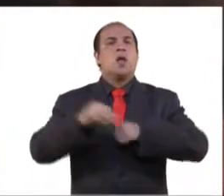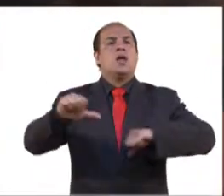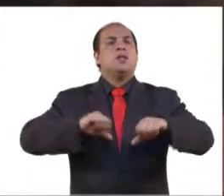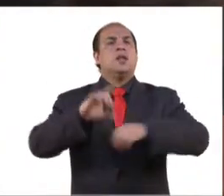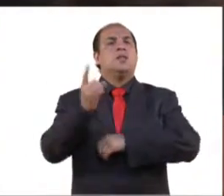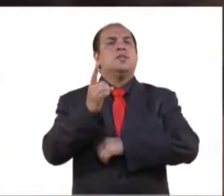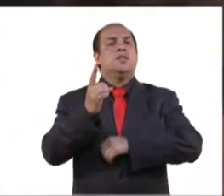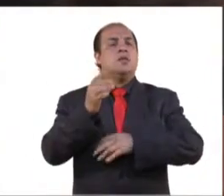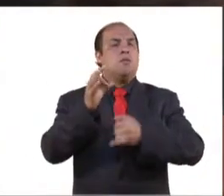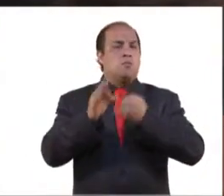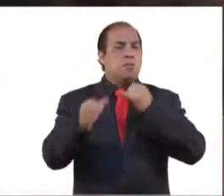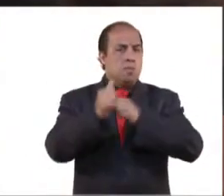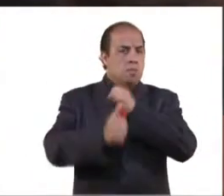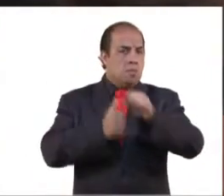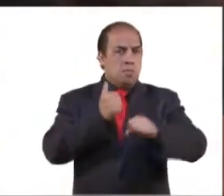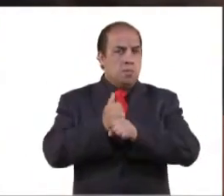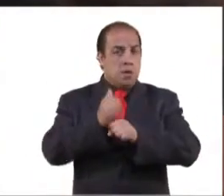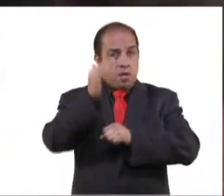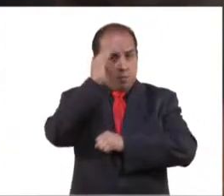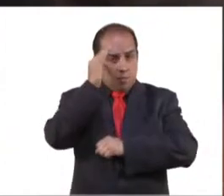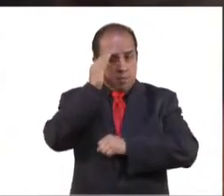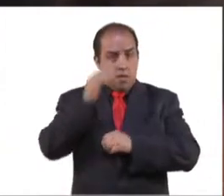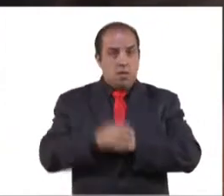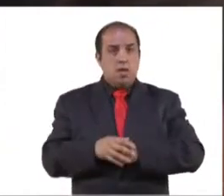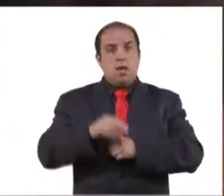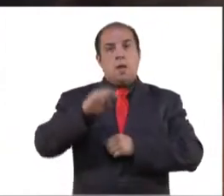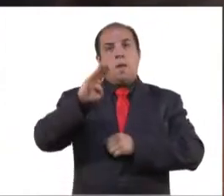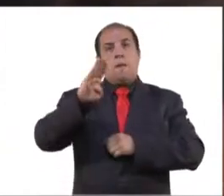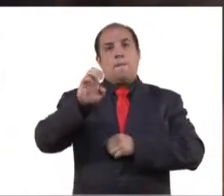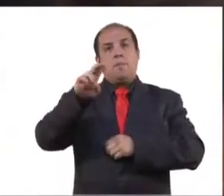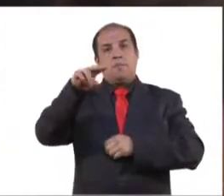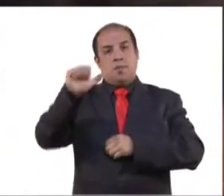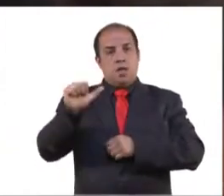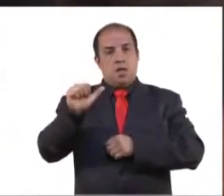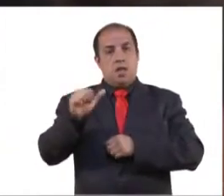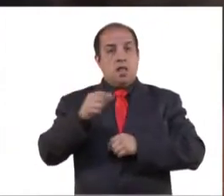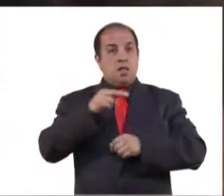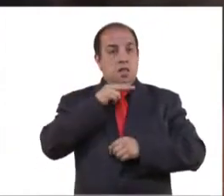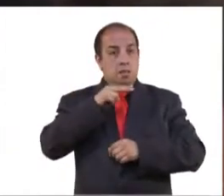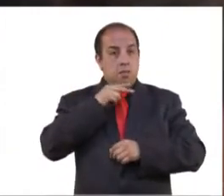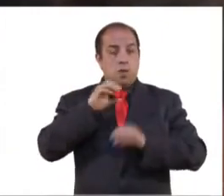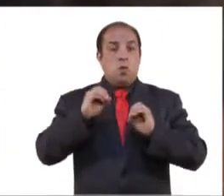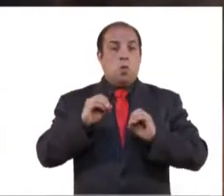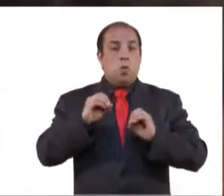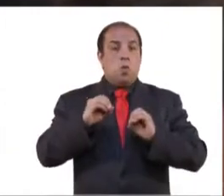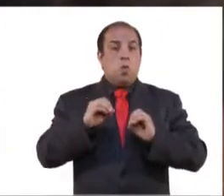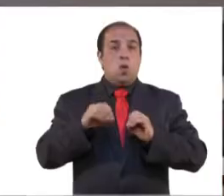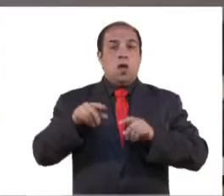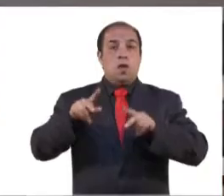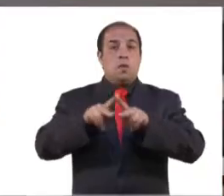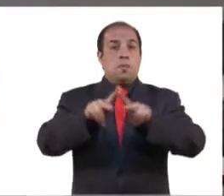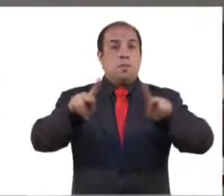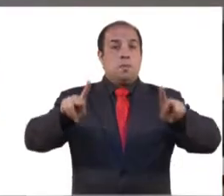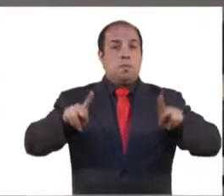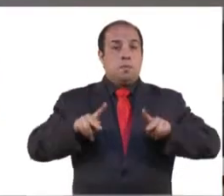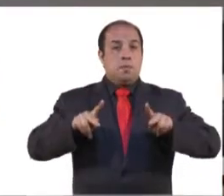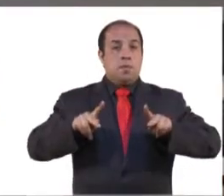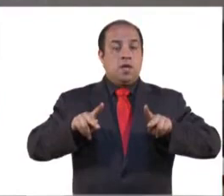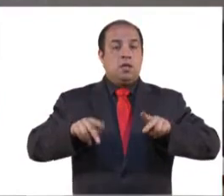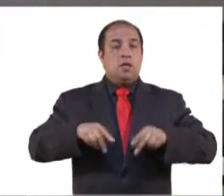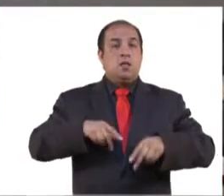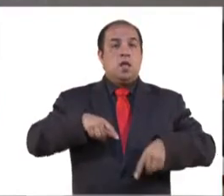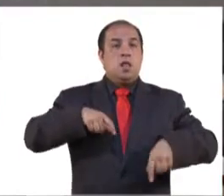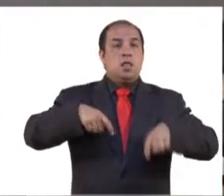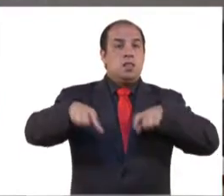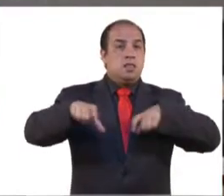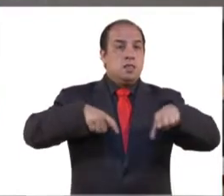a final de año? ¿Se prevé la verbena navideña o la pista de hielo en el Zócalo capitalino? Sí, todavía estamos viendo a ver si hay algún otro